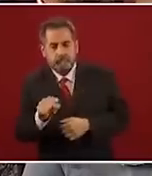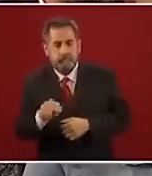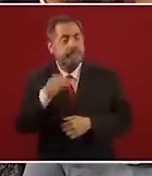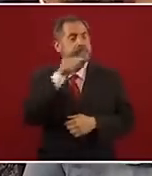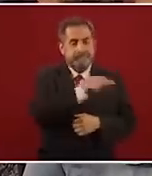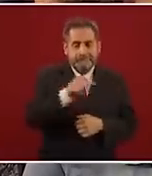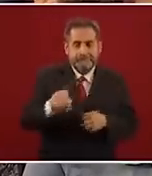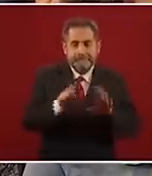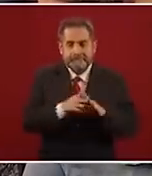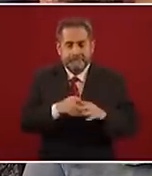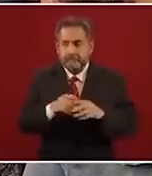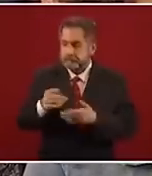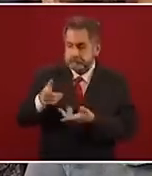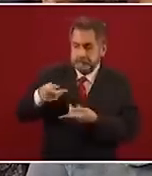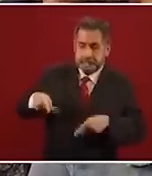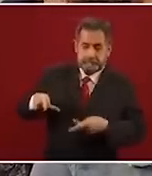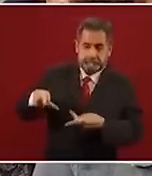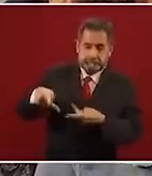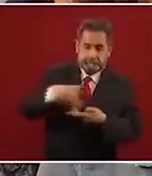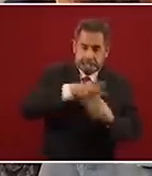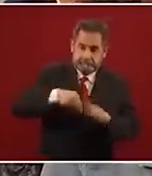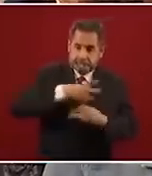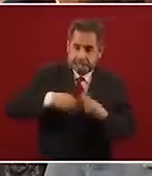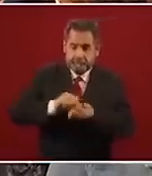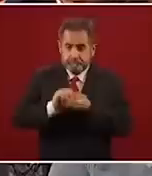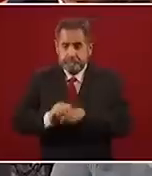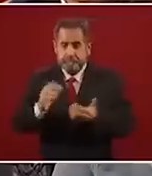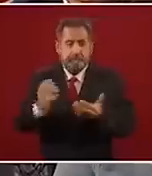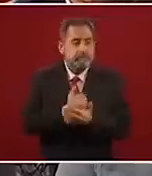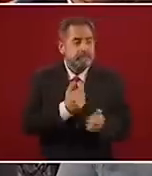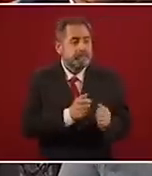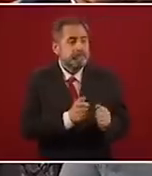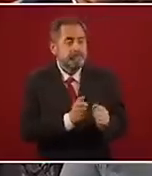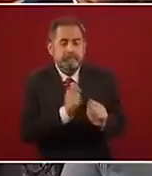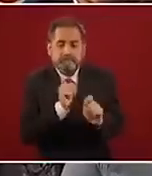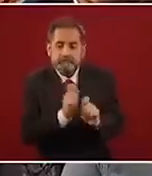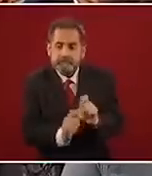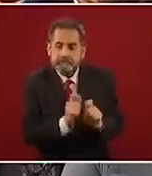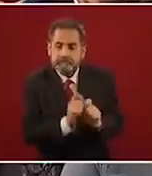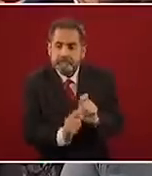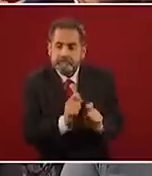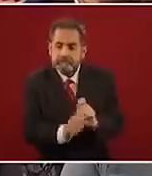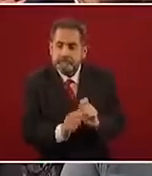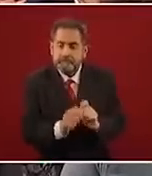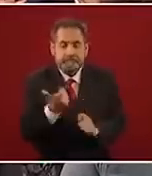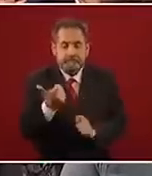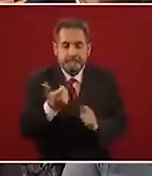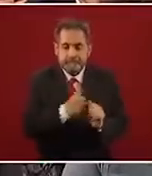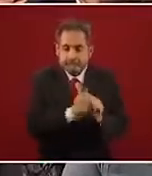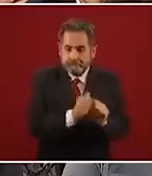destinando a ese fin los recursos que obtenga mediante la celebración de sorteos con premios en efectivo. Entonces, la pregunta